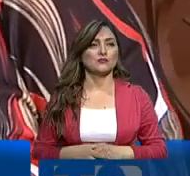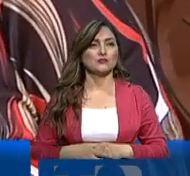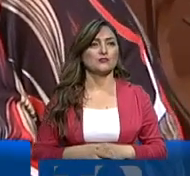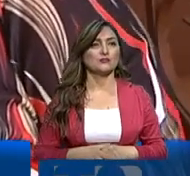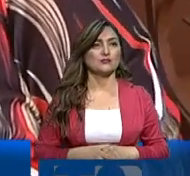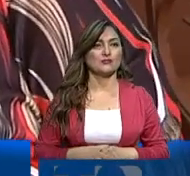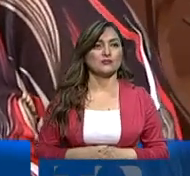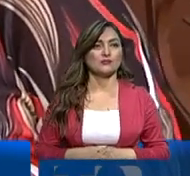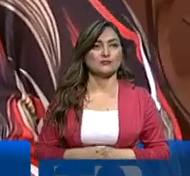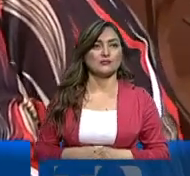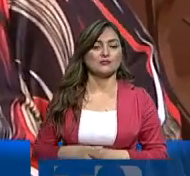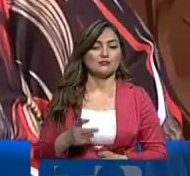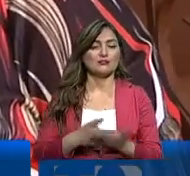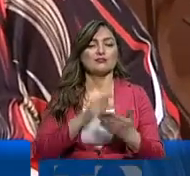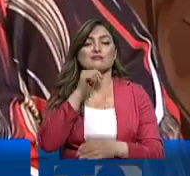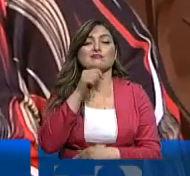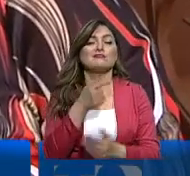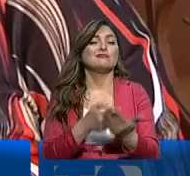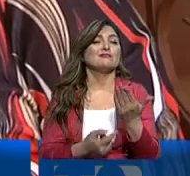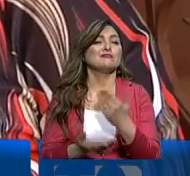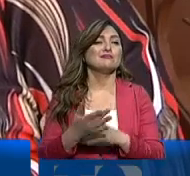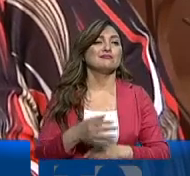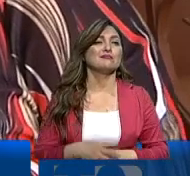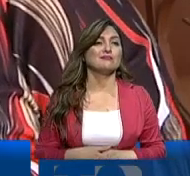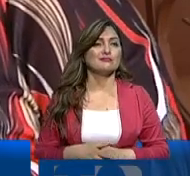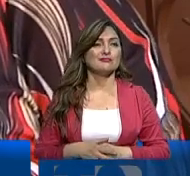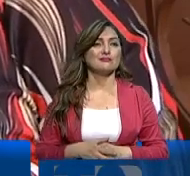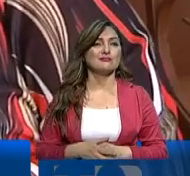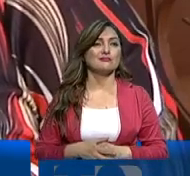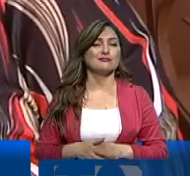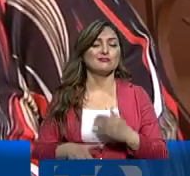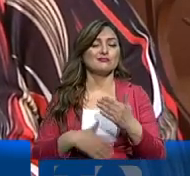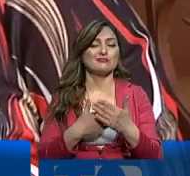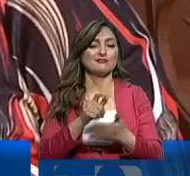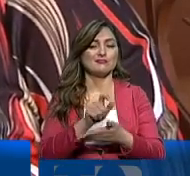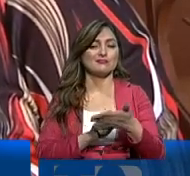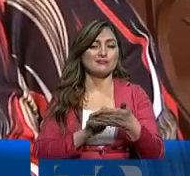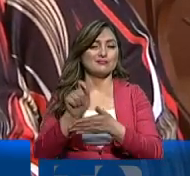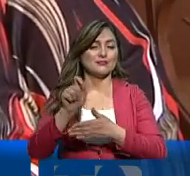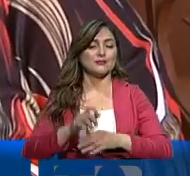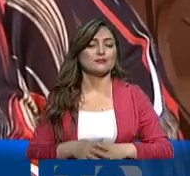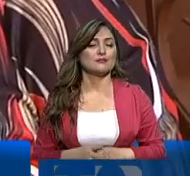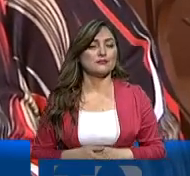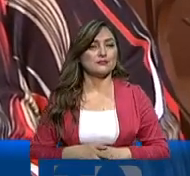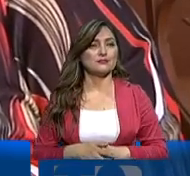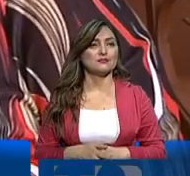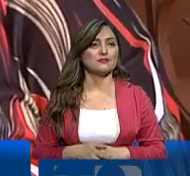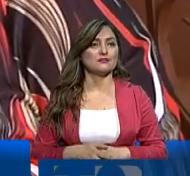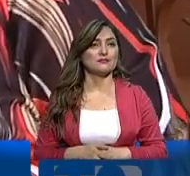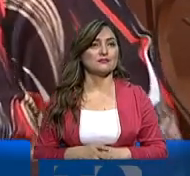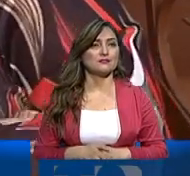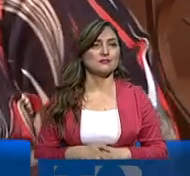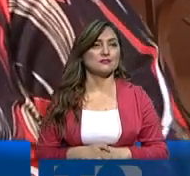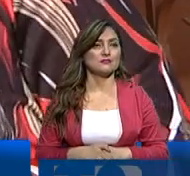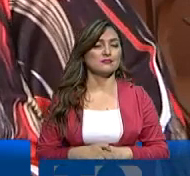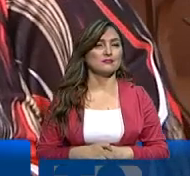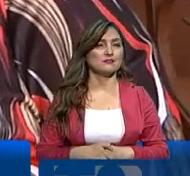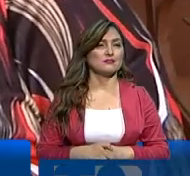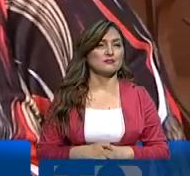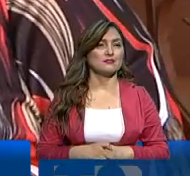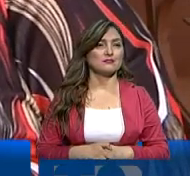qué nos pasa que nos falta si todos teníamos aprobado entonces ahí ya fue ya